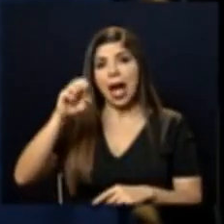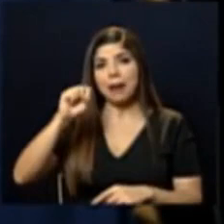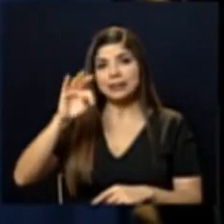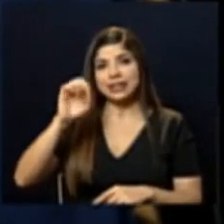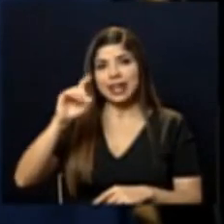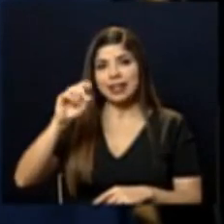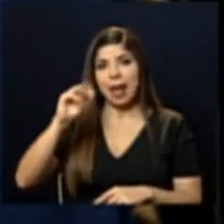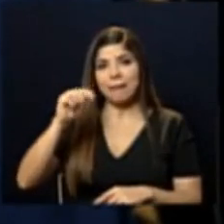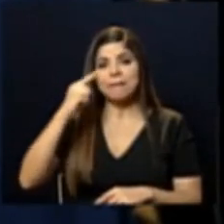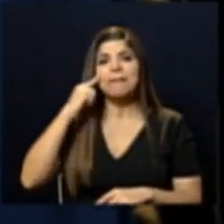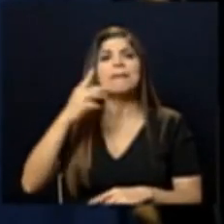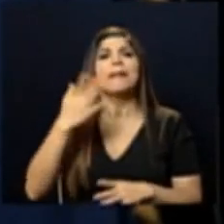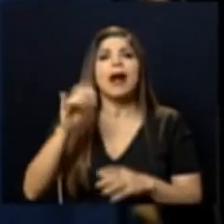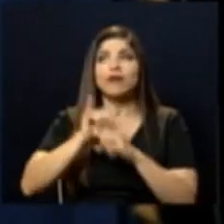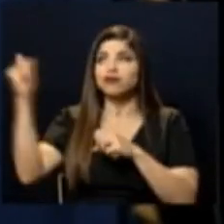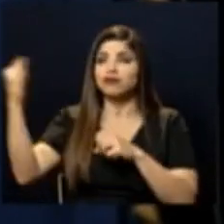turismo.